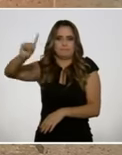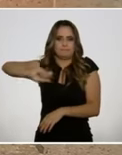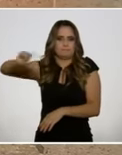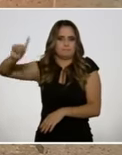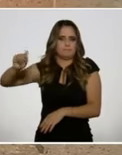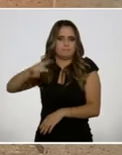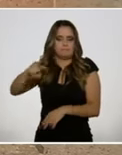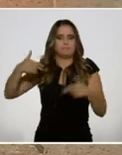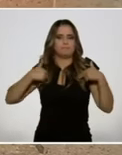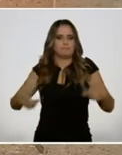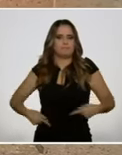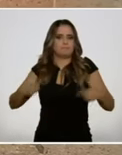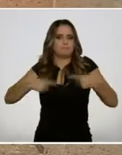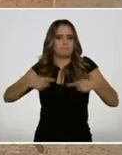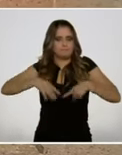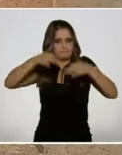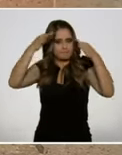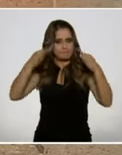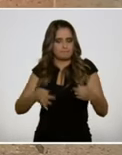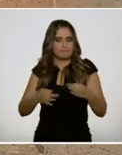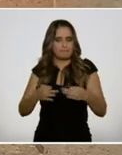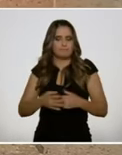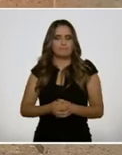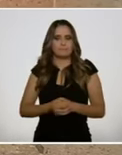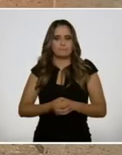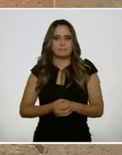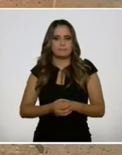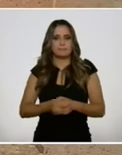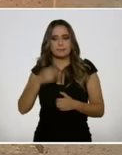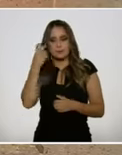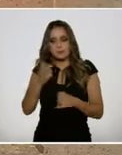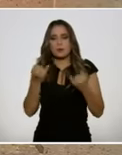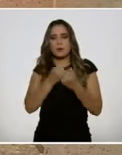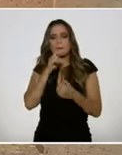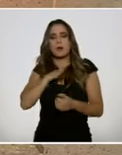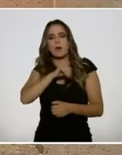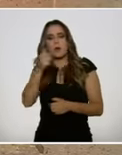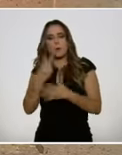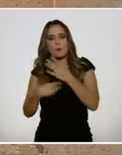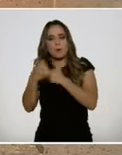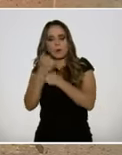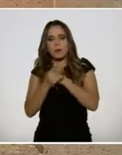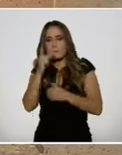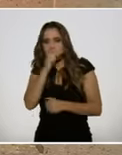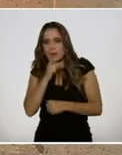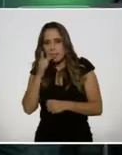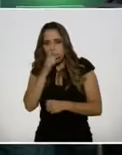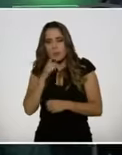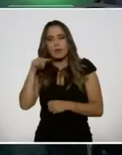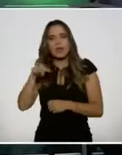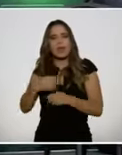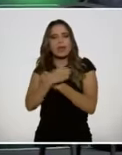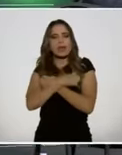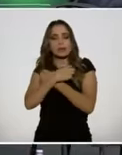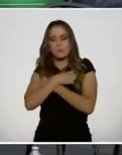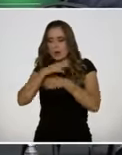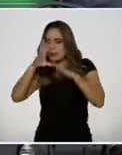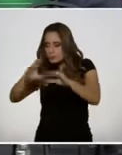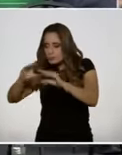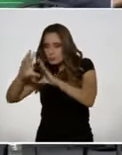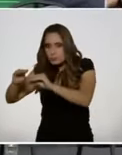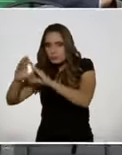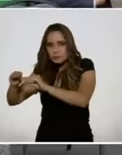como seres humanos. Pero también está la implementación del proyecto educativo y pedagógico, en donde la educación se transforma tanto en el